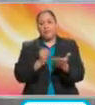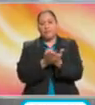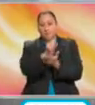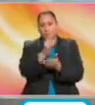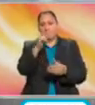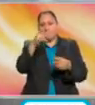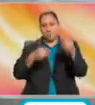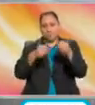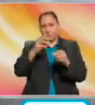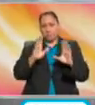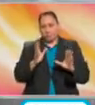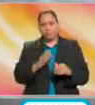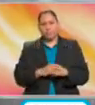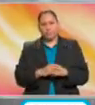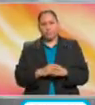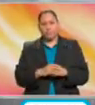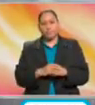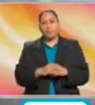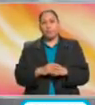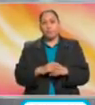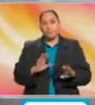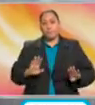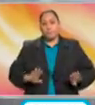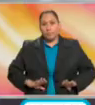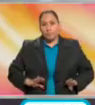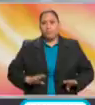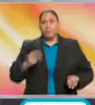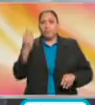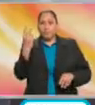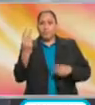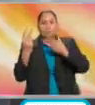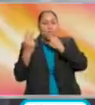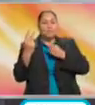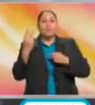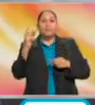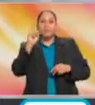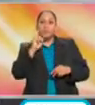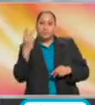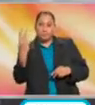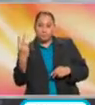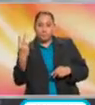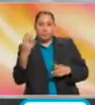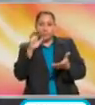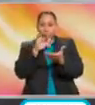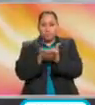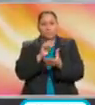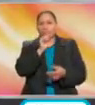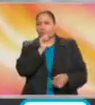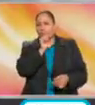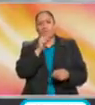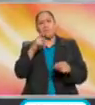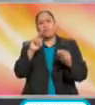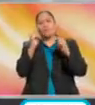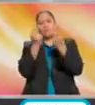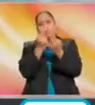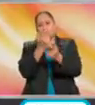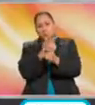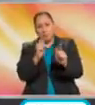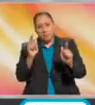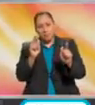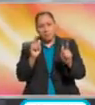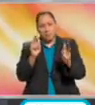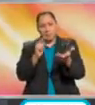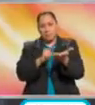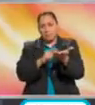de la Suprema Corte. en Una ese sentido. pareja formada por personas de la diversidad sexual que no se han casado, que no tienen una unión civil a través del